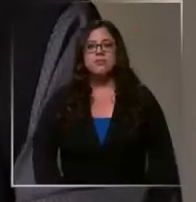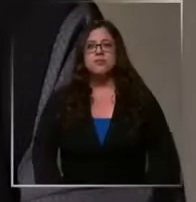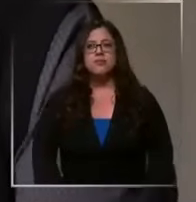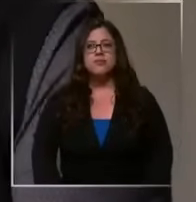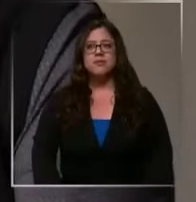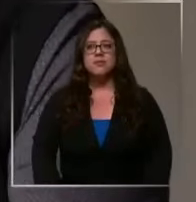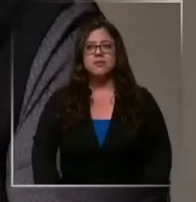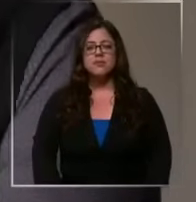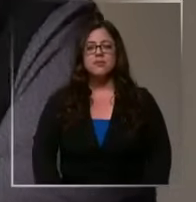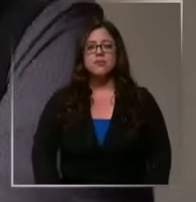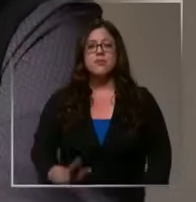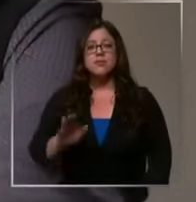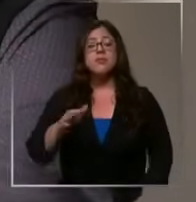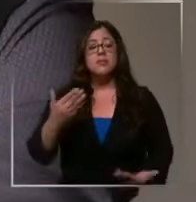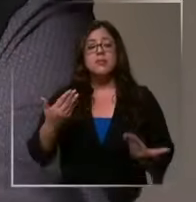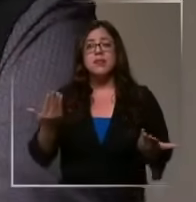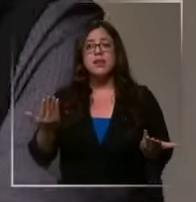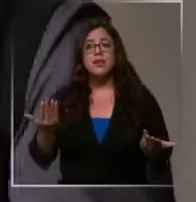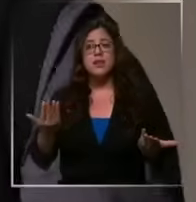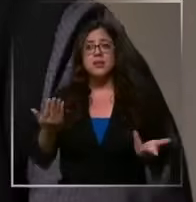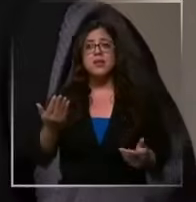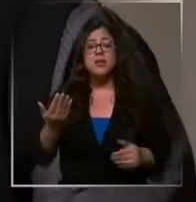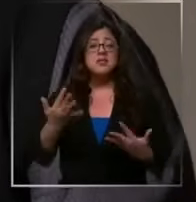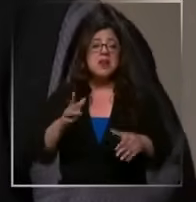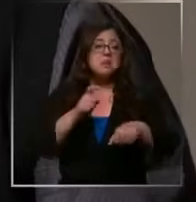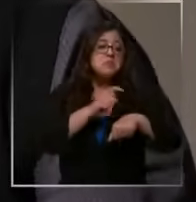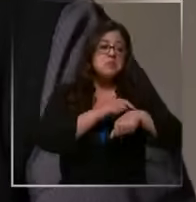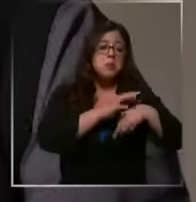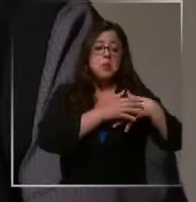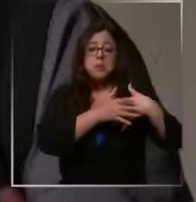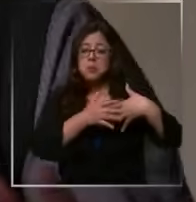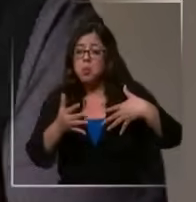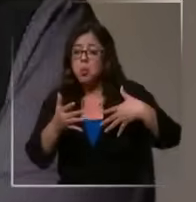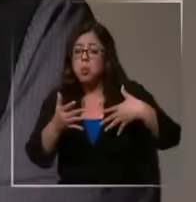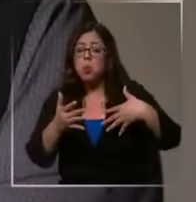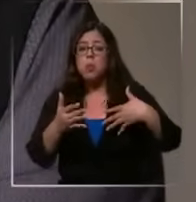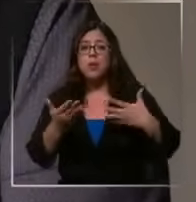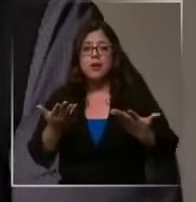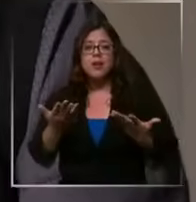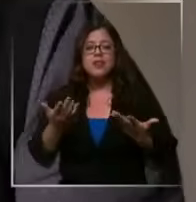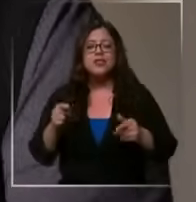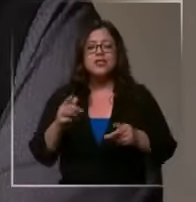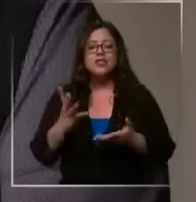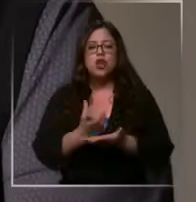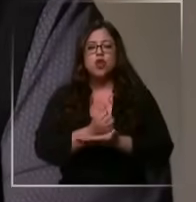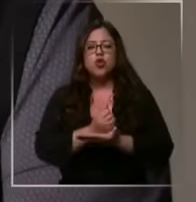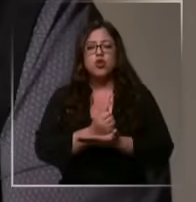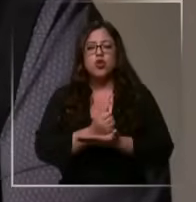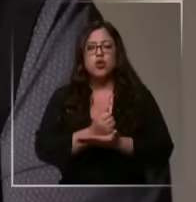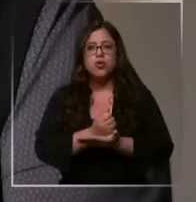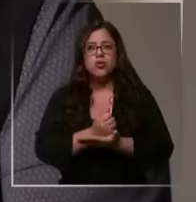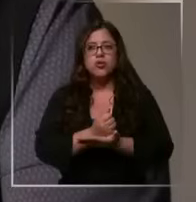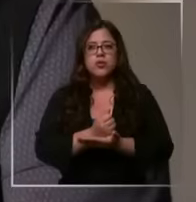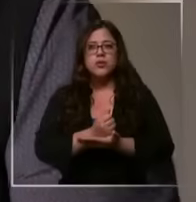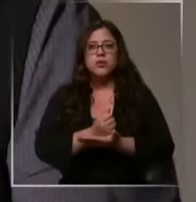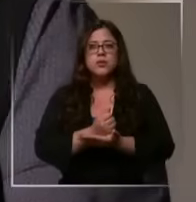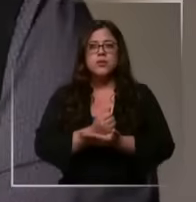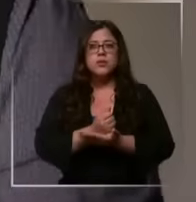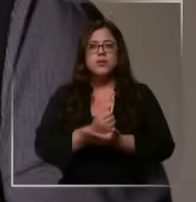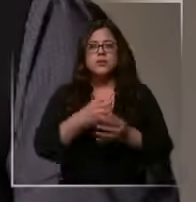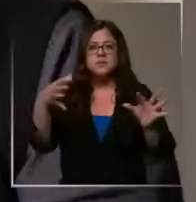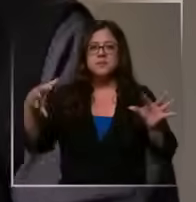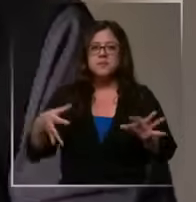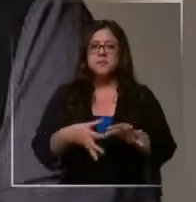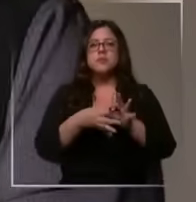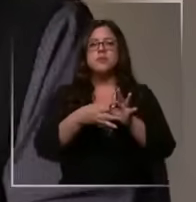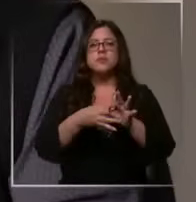Ya después de poco tiempo, como que se logró tener ese lazo y